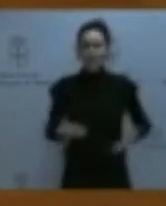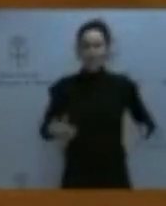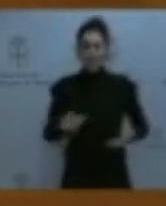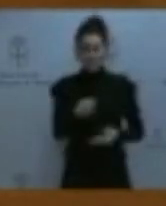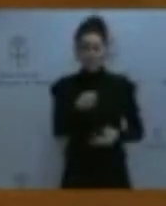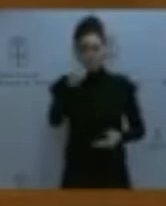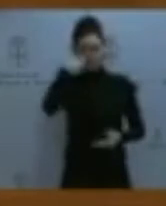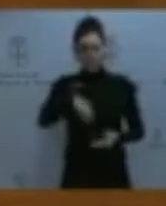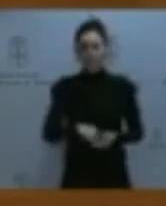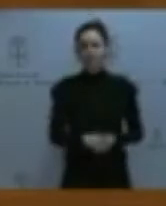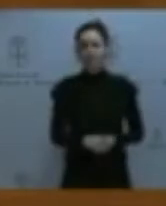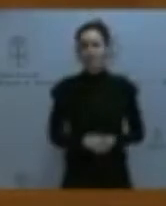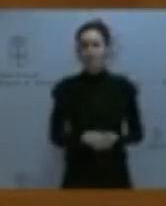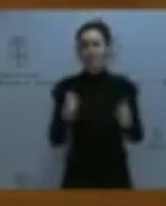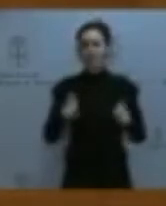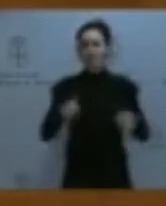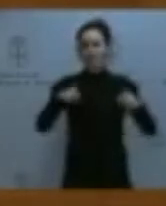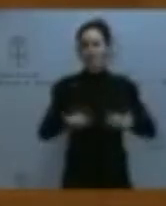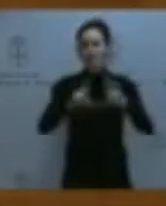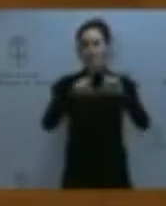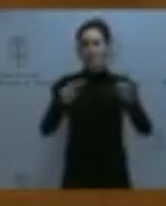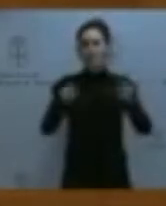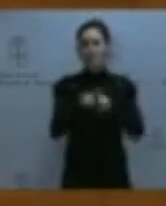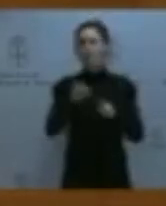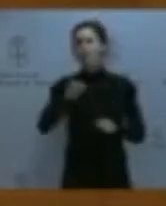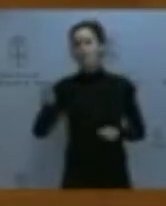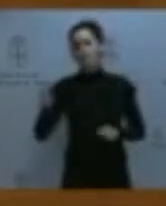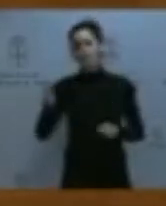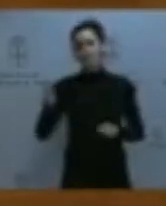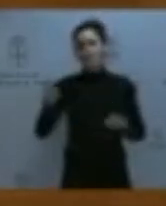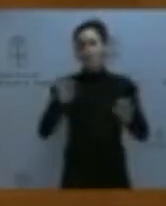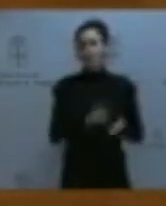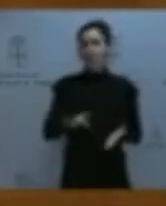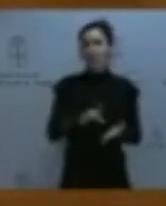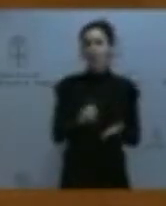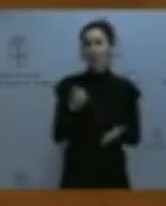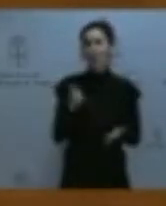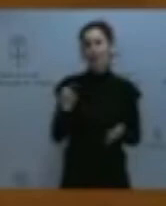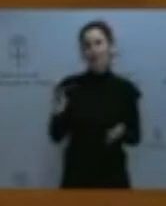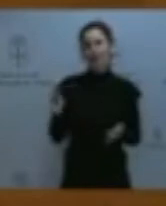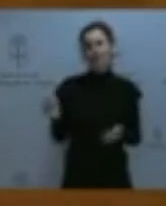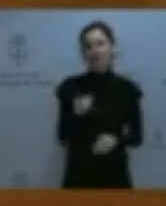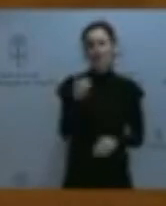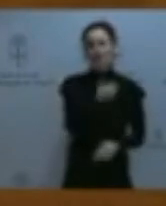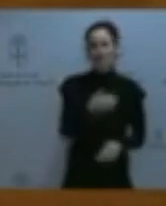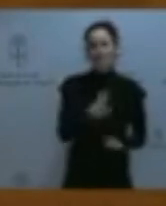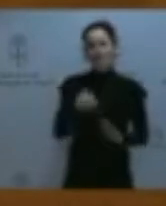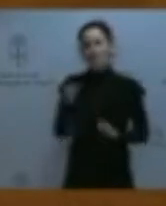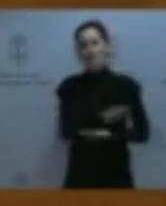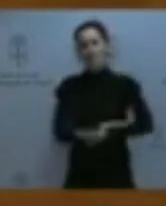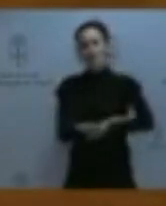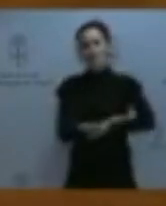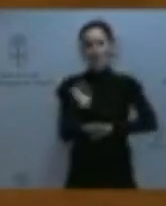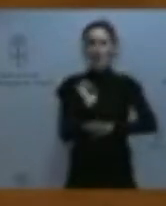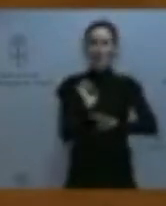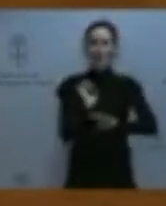también. El PSOE en Asturias se apoyó tradicionalmente en Izquierda Unida cuando la necesitó, bien desde fuera del Gobierno o bien